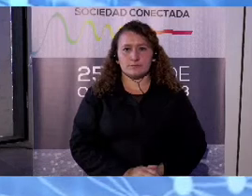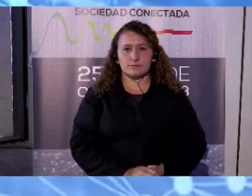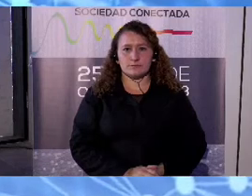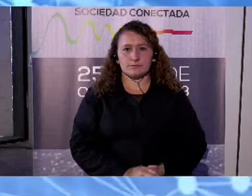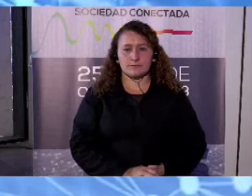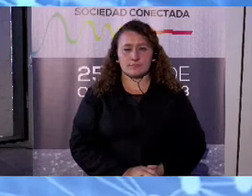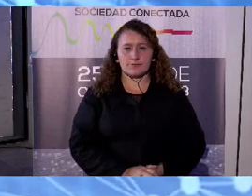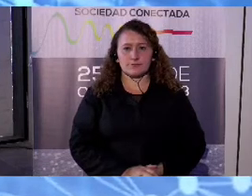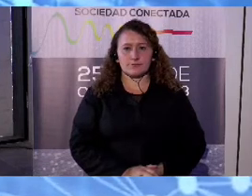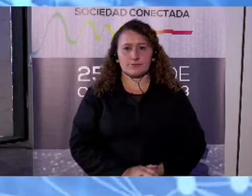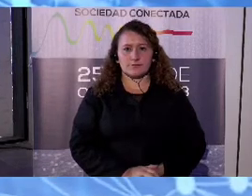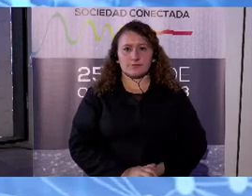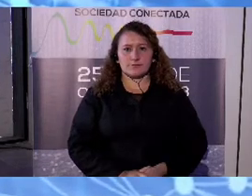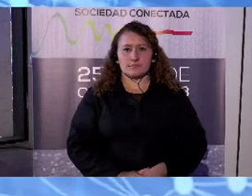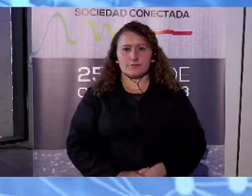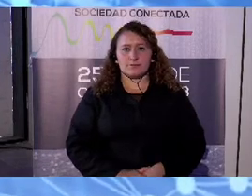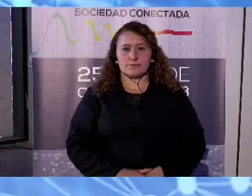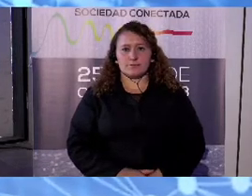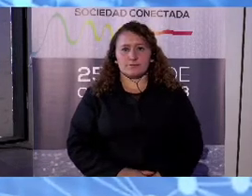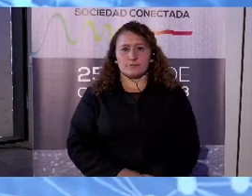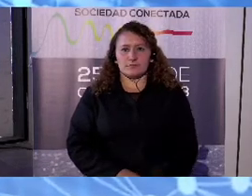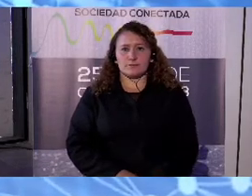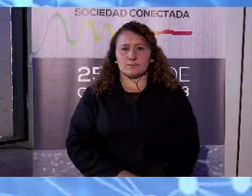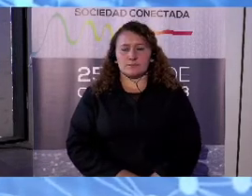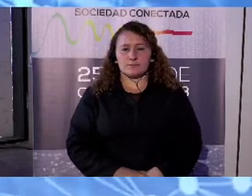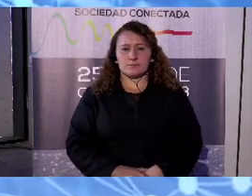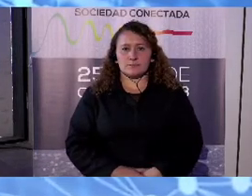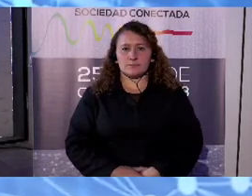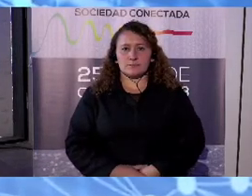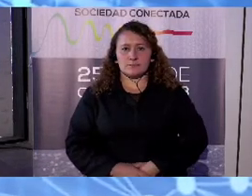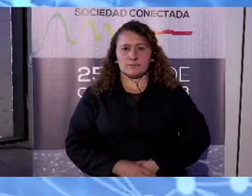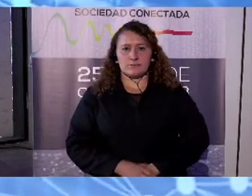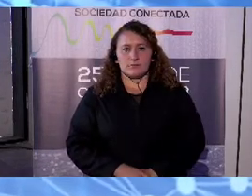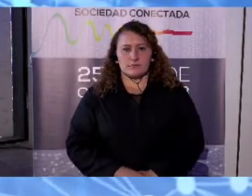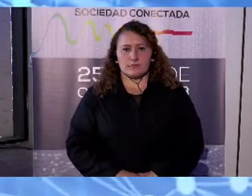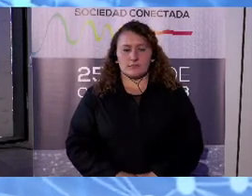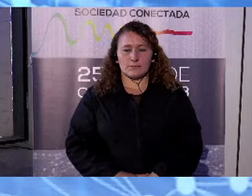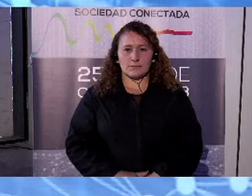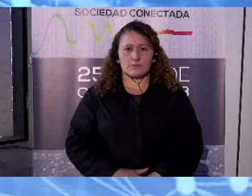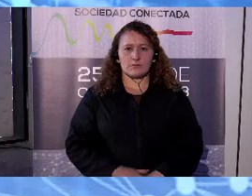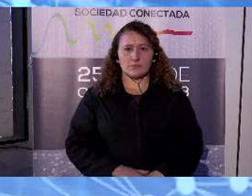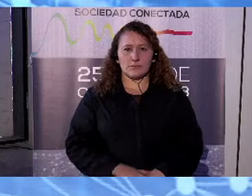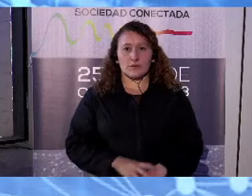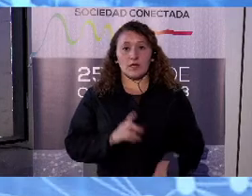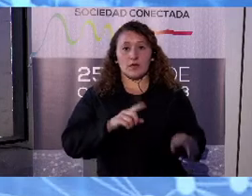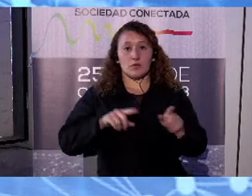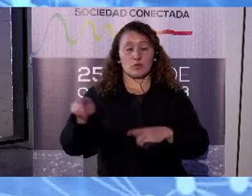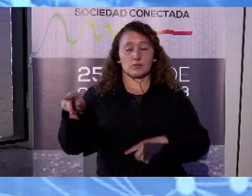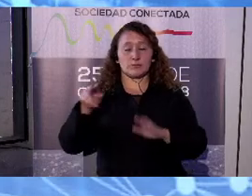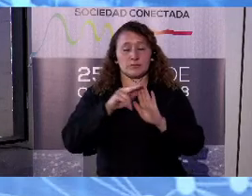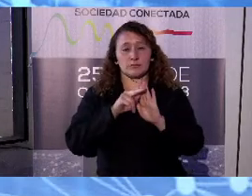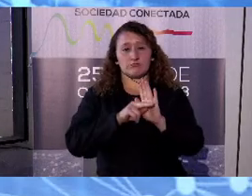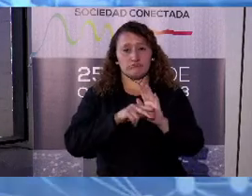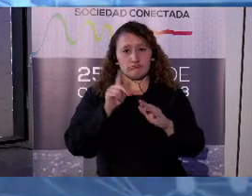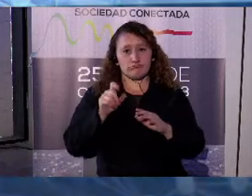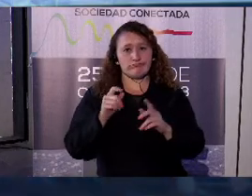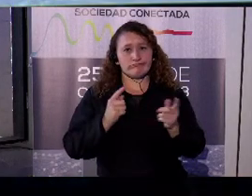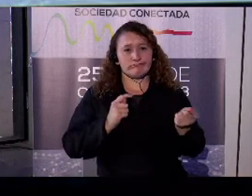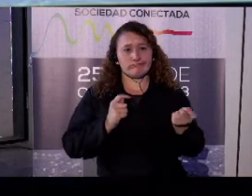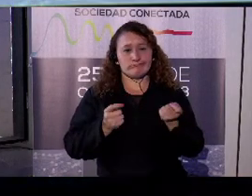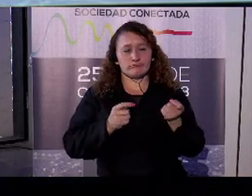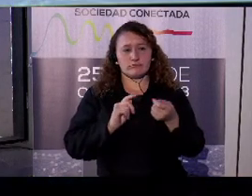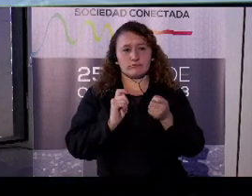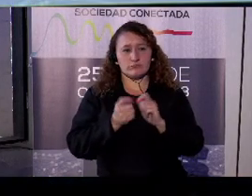existe hay muchos parámetros de simulación que tienen que ser ajustados por tanto para evitar caer en